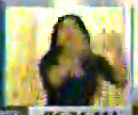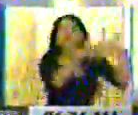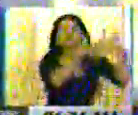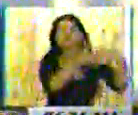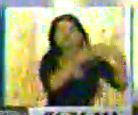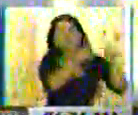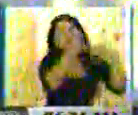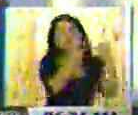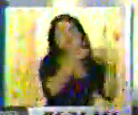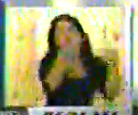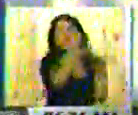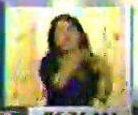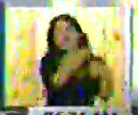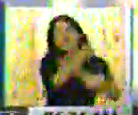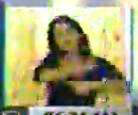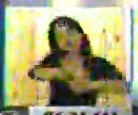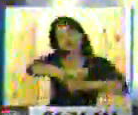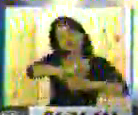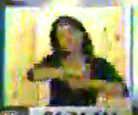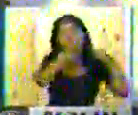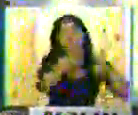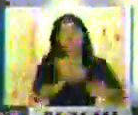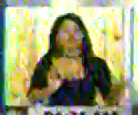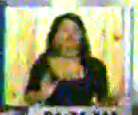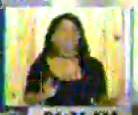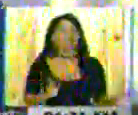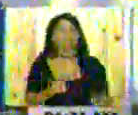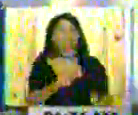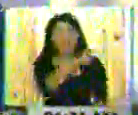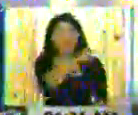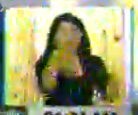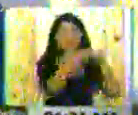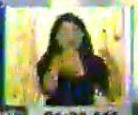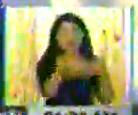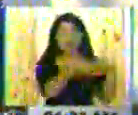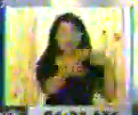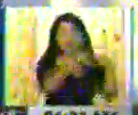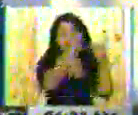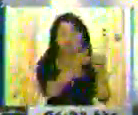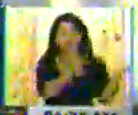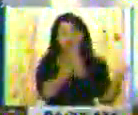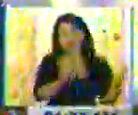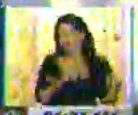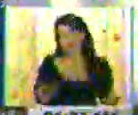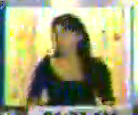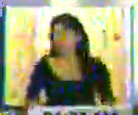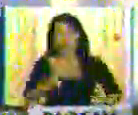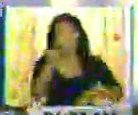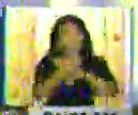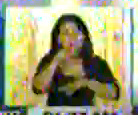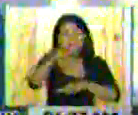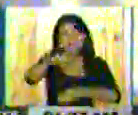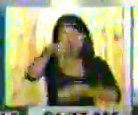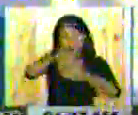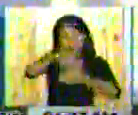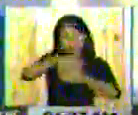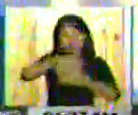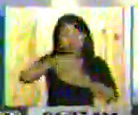Departamento de Estado norteamericano, viendo que ellos mismos asesinaron al referendo antes de nacer, les